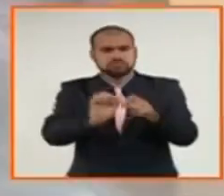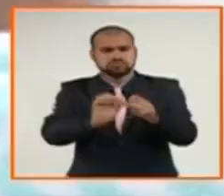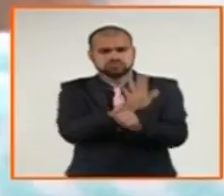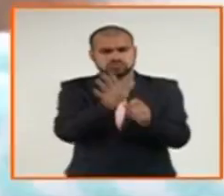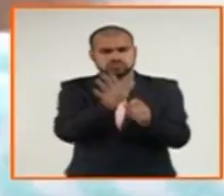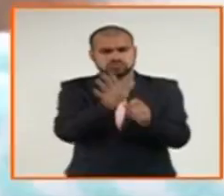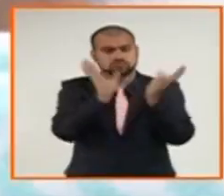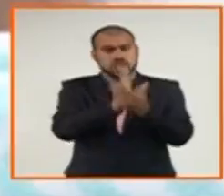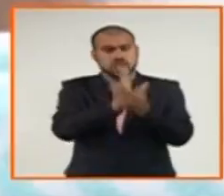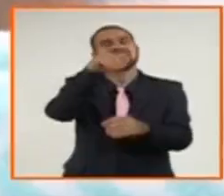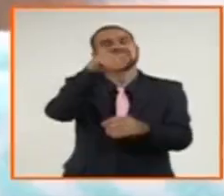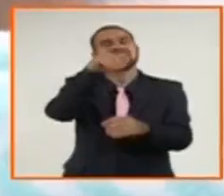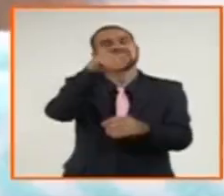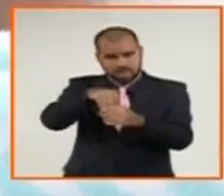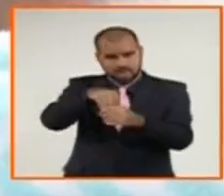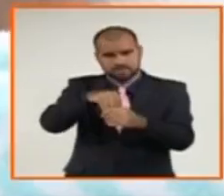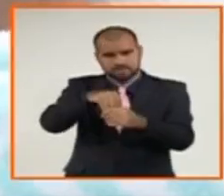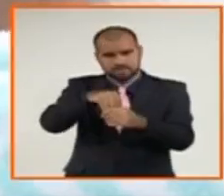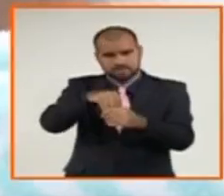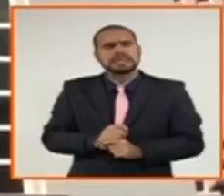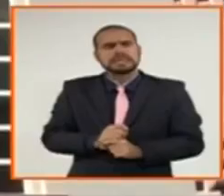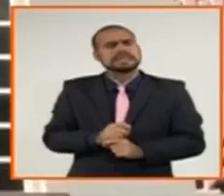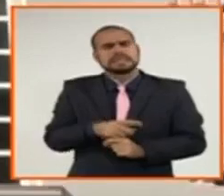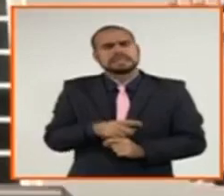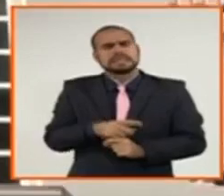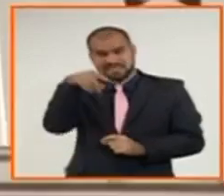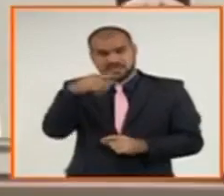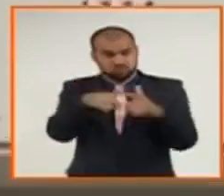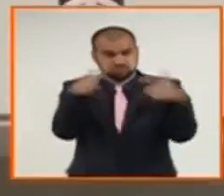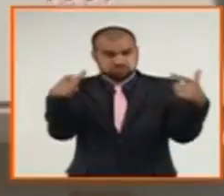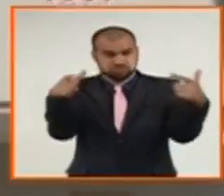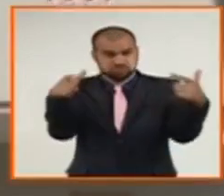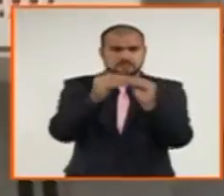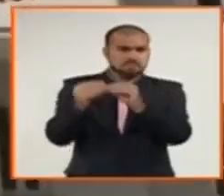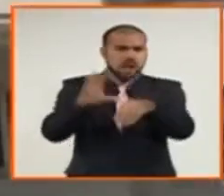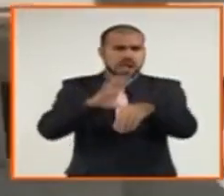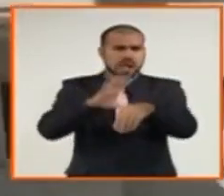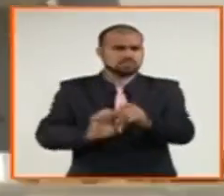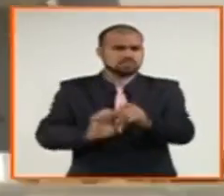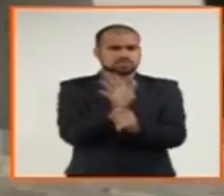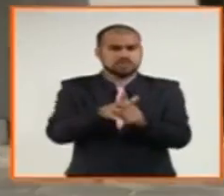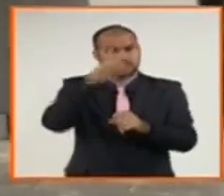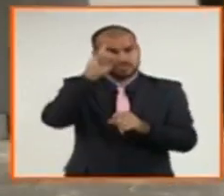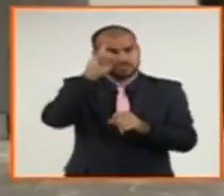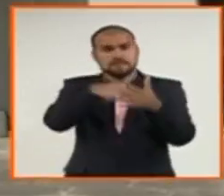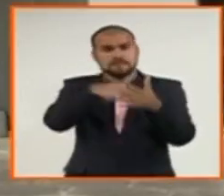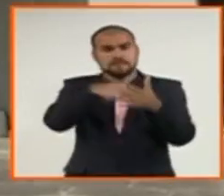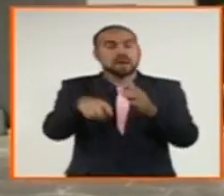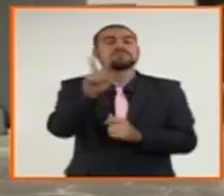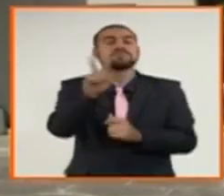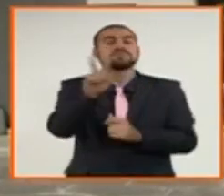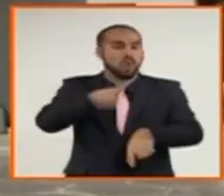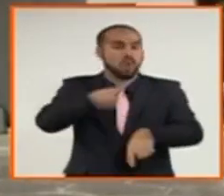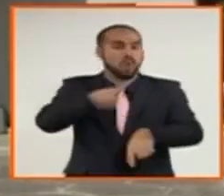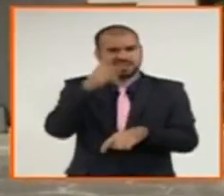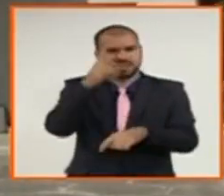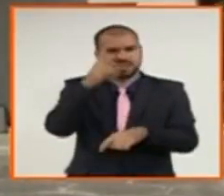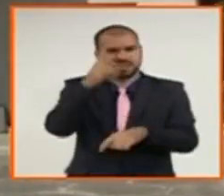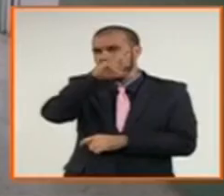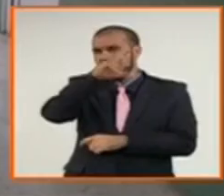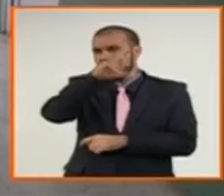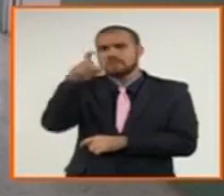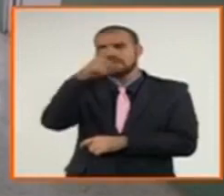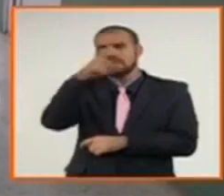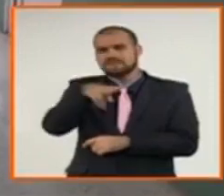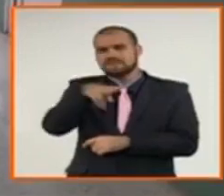Balear. En el alza de la pandemia fue reorganizado en menos de 24 horas el Hospital Infantil de La Habana